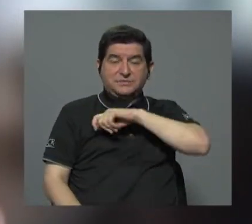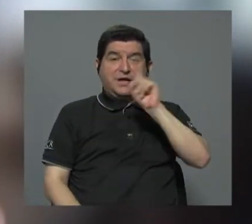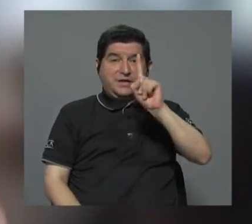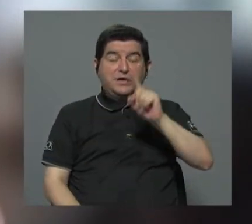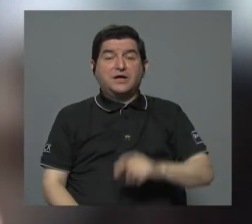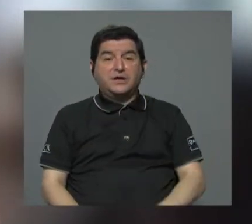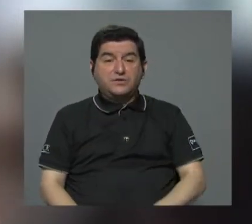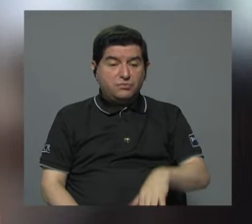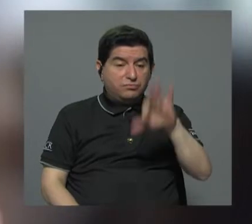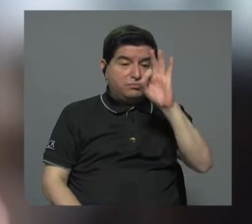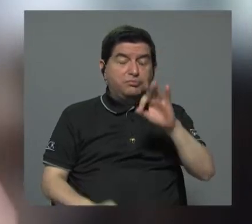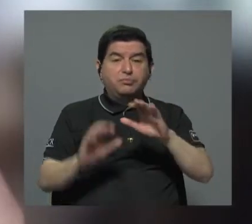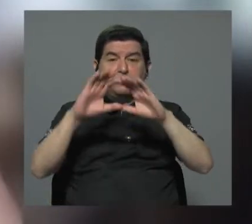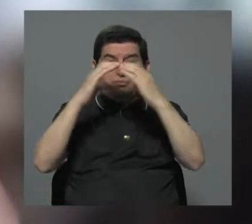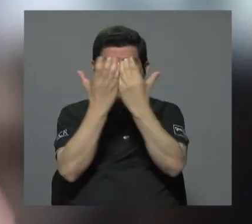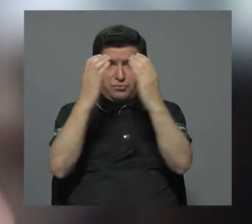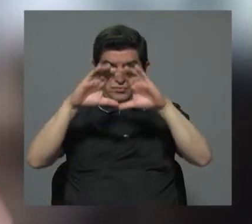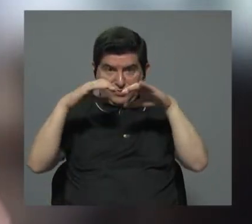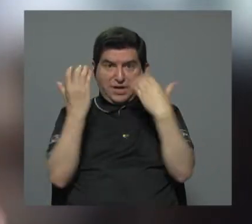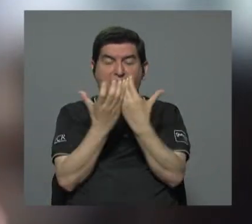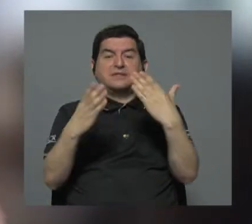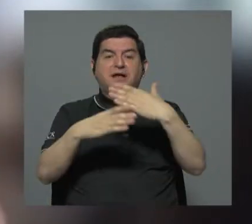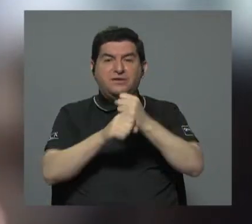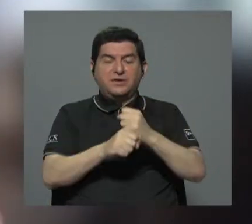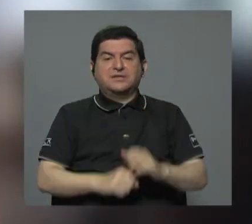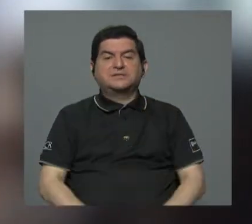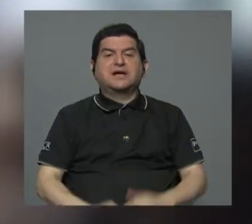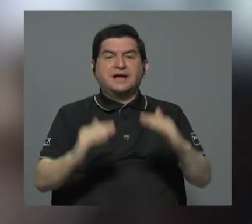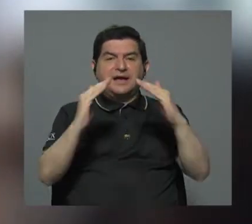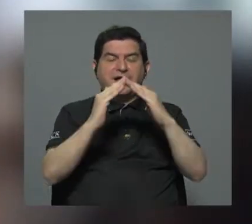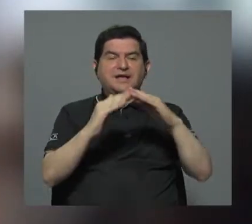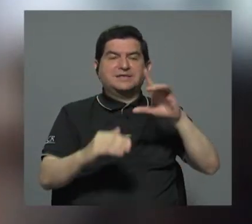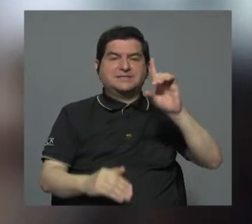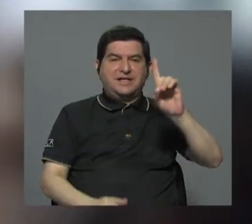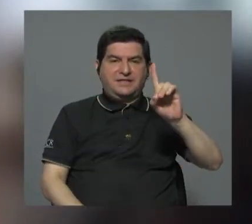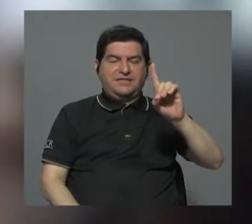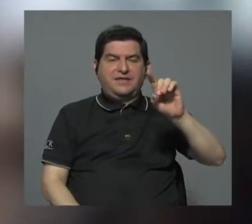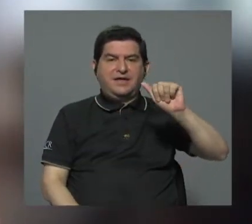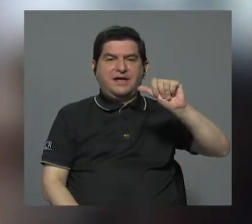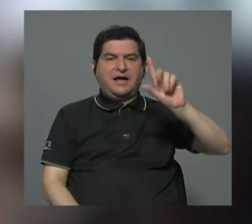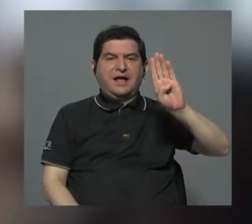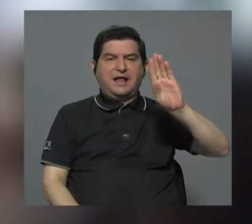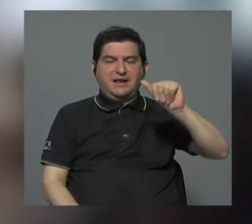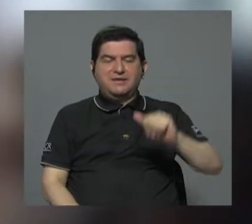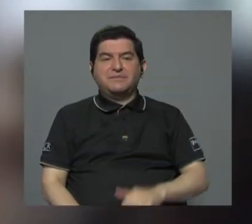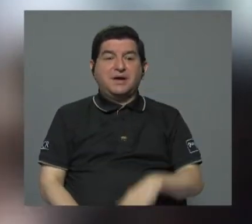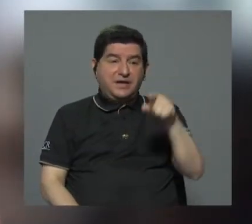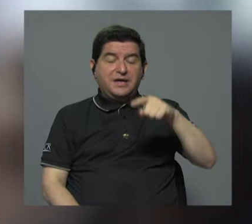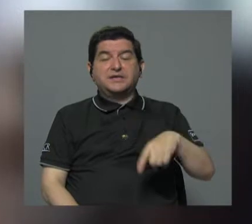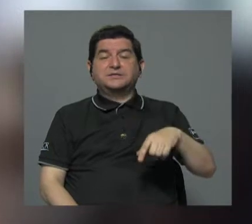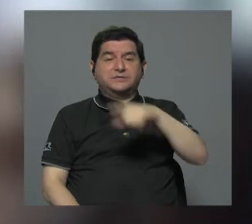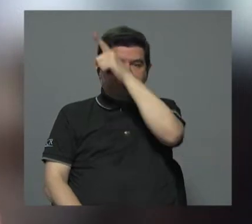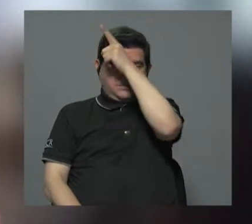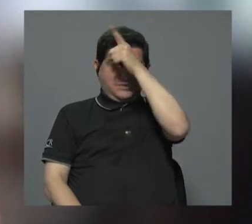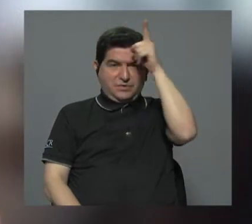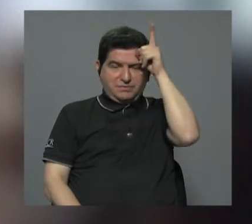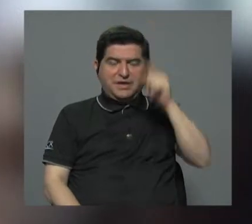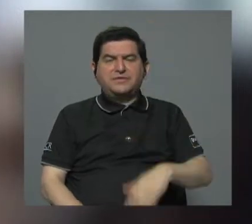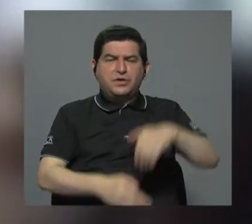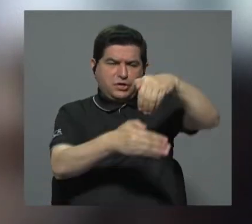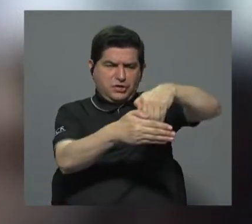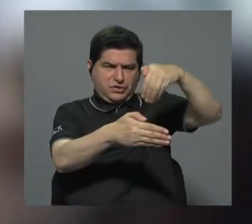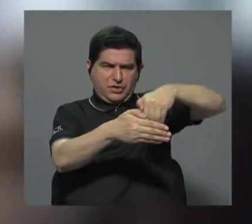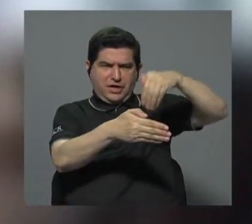catálogo que habían hecho en la Casa de Alba. En el Palacio de Liria, en Madrid, está el archivo de esta